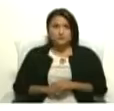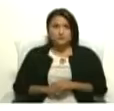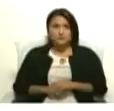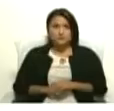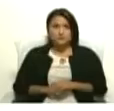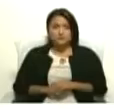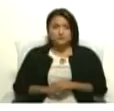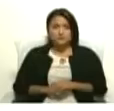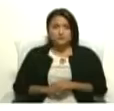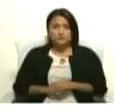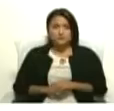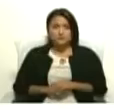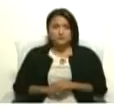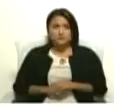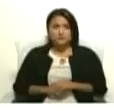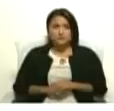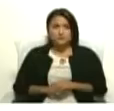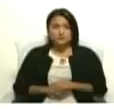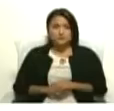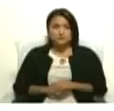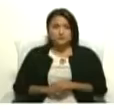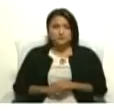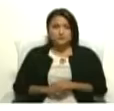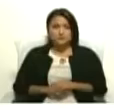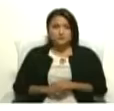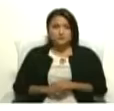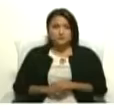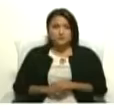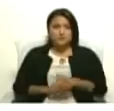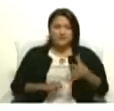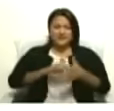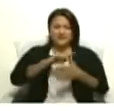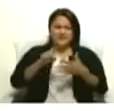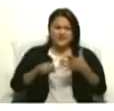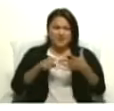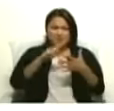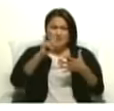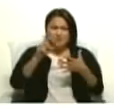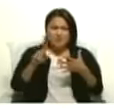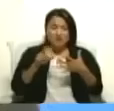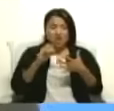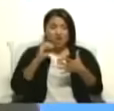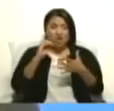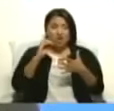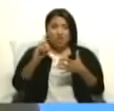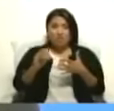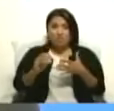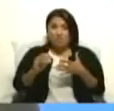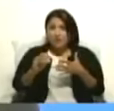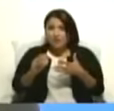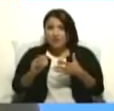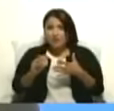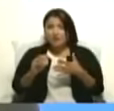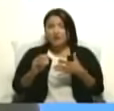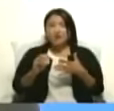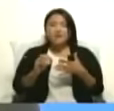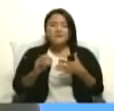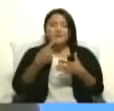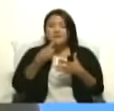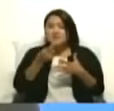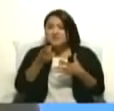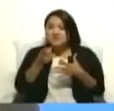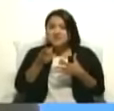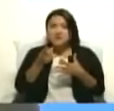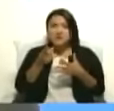de anexión en ninguna parte de las cinco preguntas de El referendo consultivo